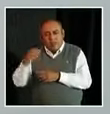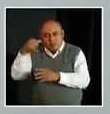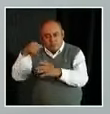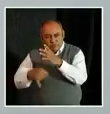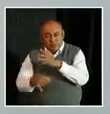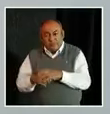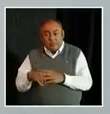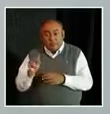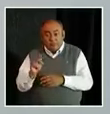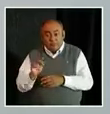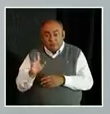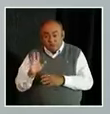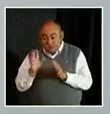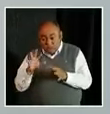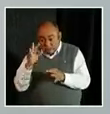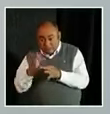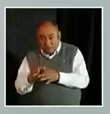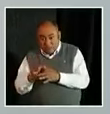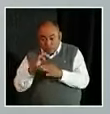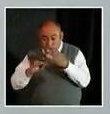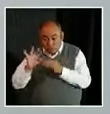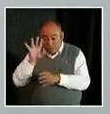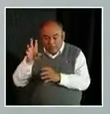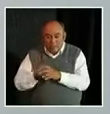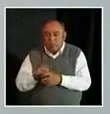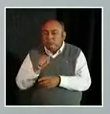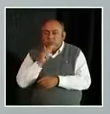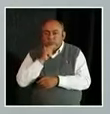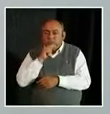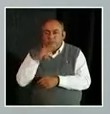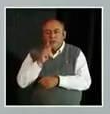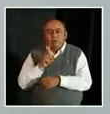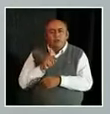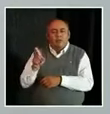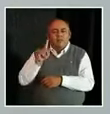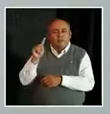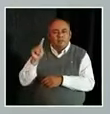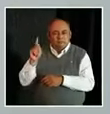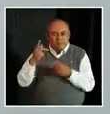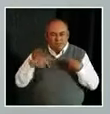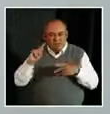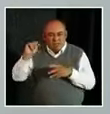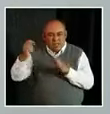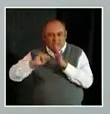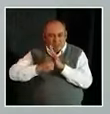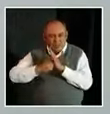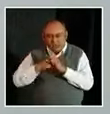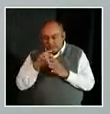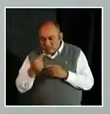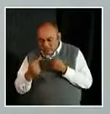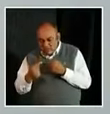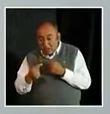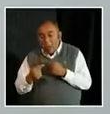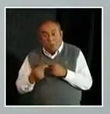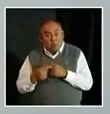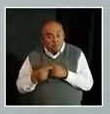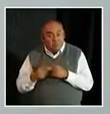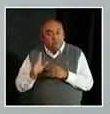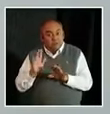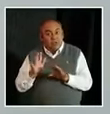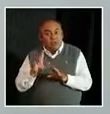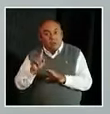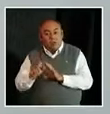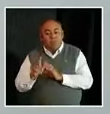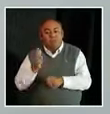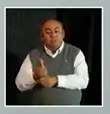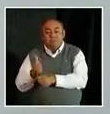no están aforados, pero los técnicos que están perforando están encontrando cantidades de agua importantes.